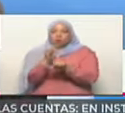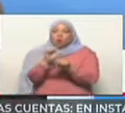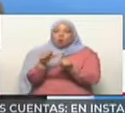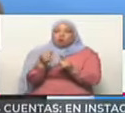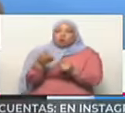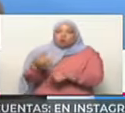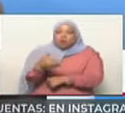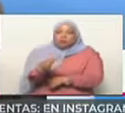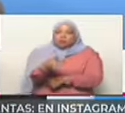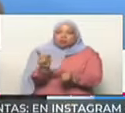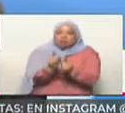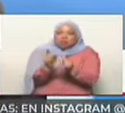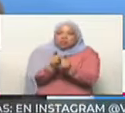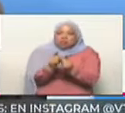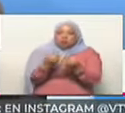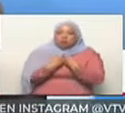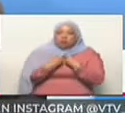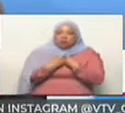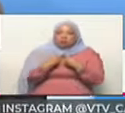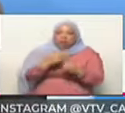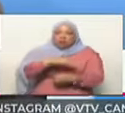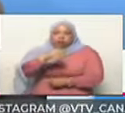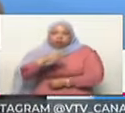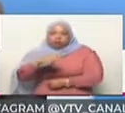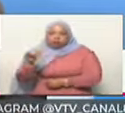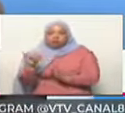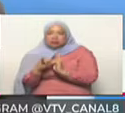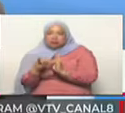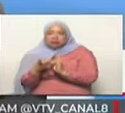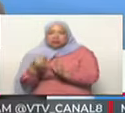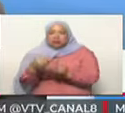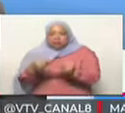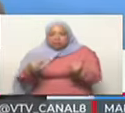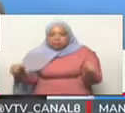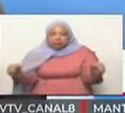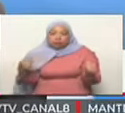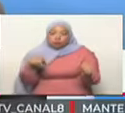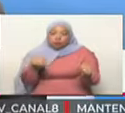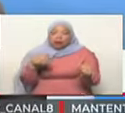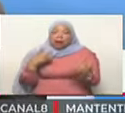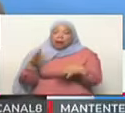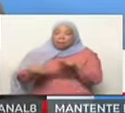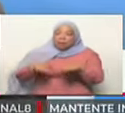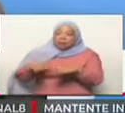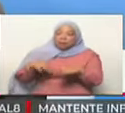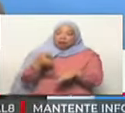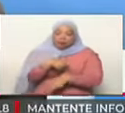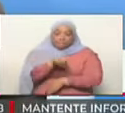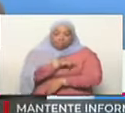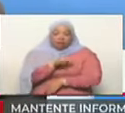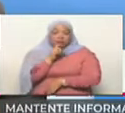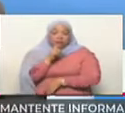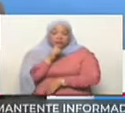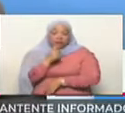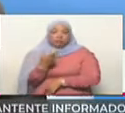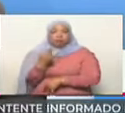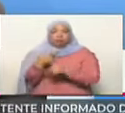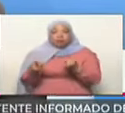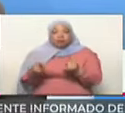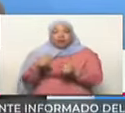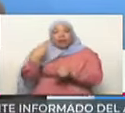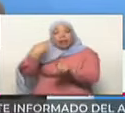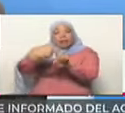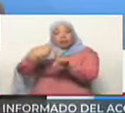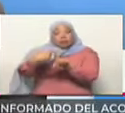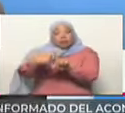producto de exportación. Hoy China es el mayor exportador de mejillones del mundo. Sigue España, estuvo también Dinamarca en esta agenda, pero hay